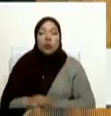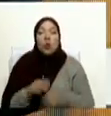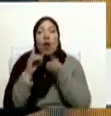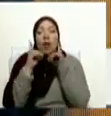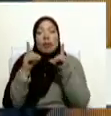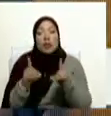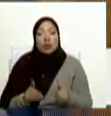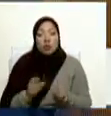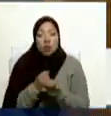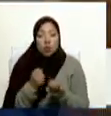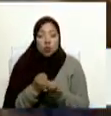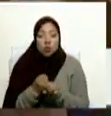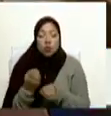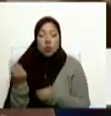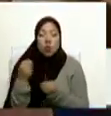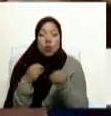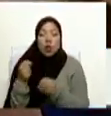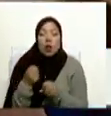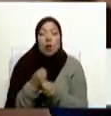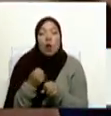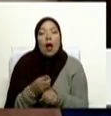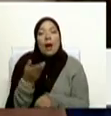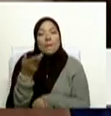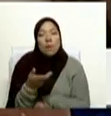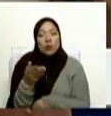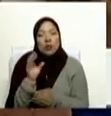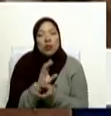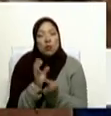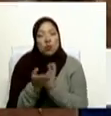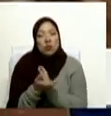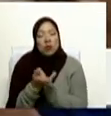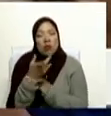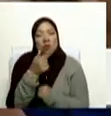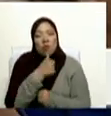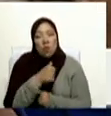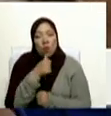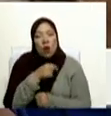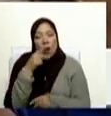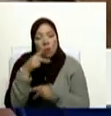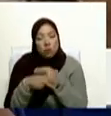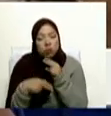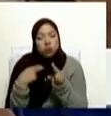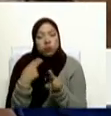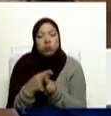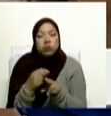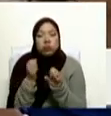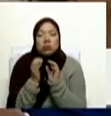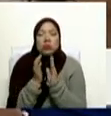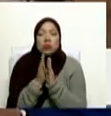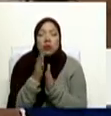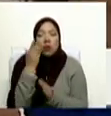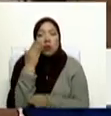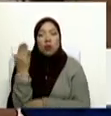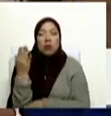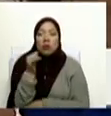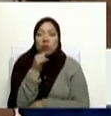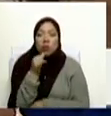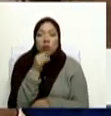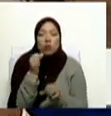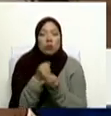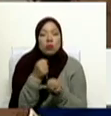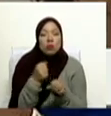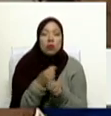bastión en cuanto a su importancia geopolítica el bastión de resistencia por to cabello esto nos lo dice el profesor Ángel García